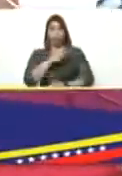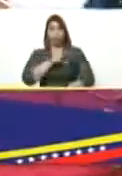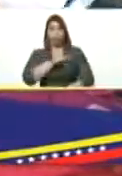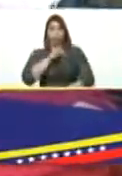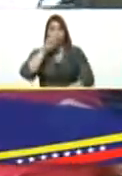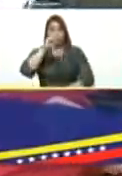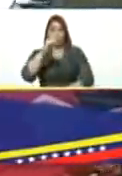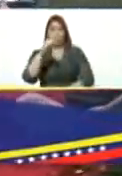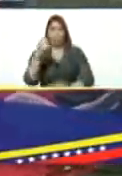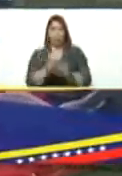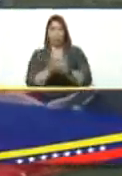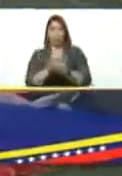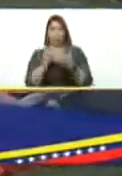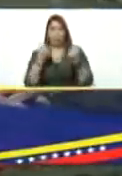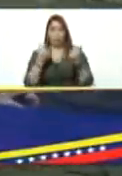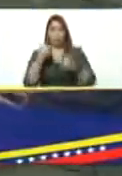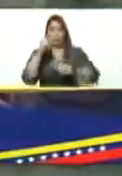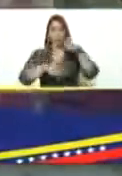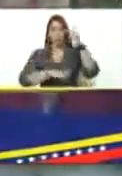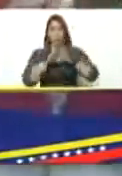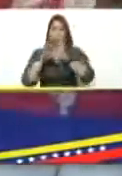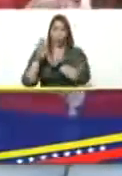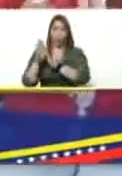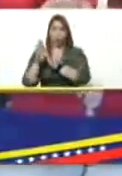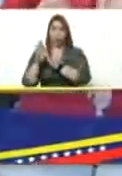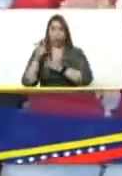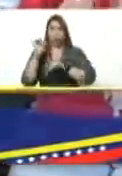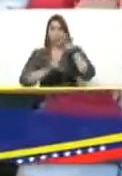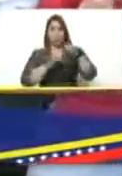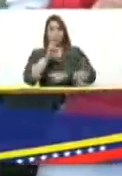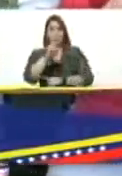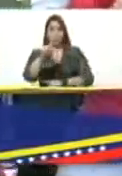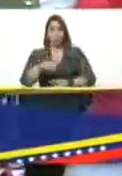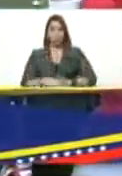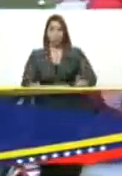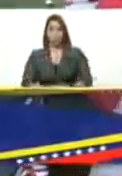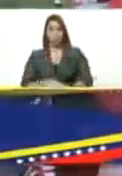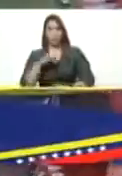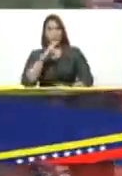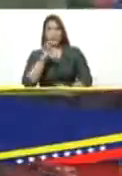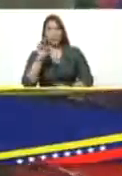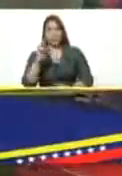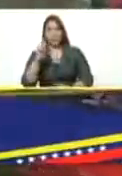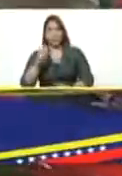económico y productivo del siglo XXI. Los CPT.